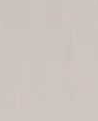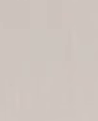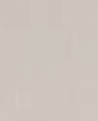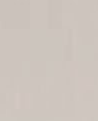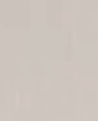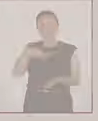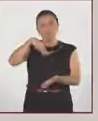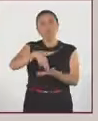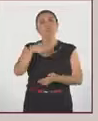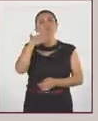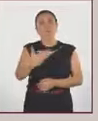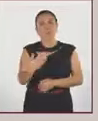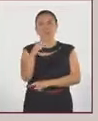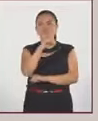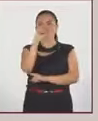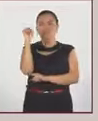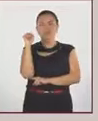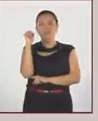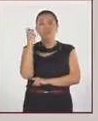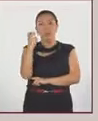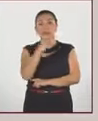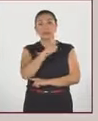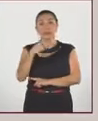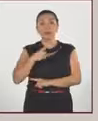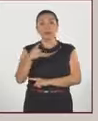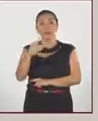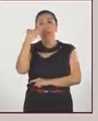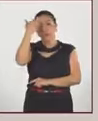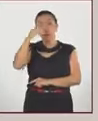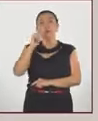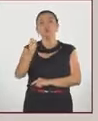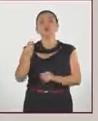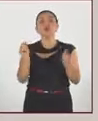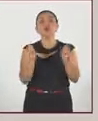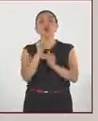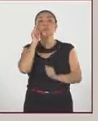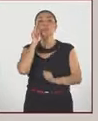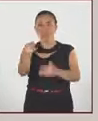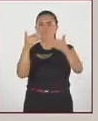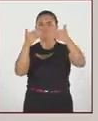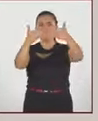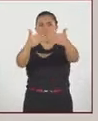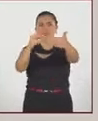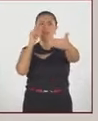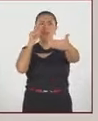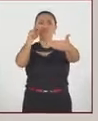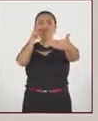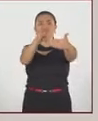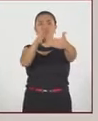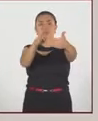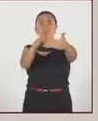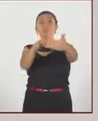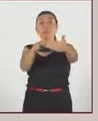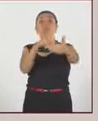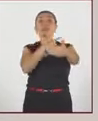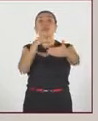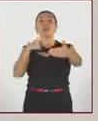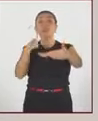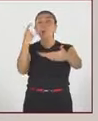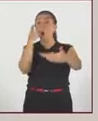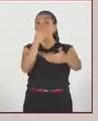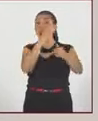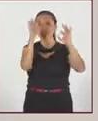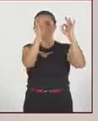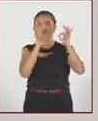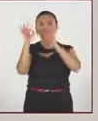¿no? La postura correcta, como les comentaba, es con la vista hacia el frente. Los que se deben de mover son los ojos, no el